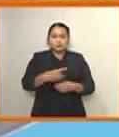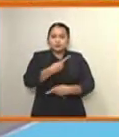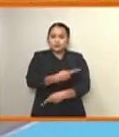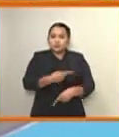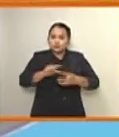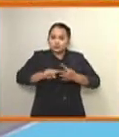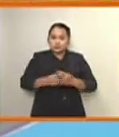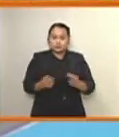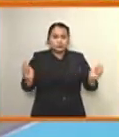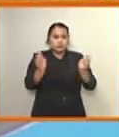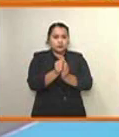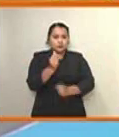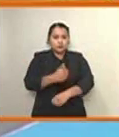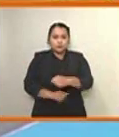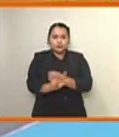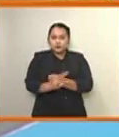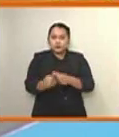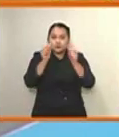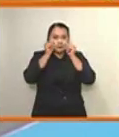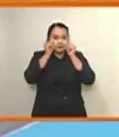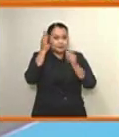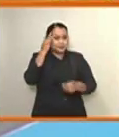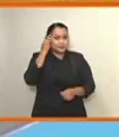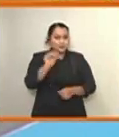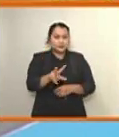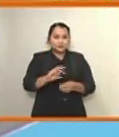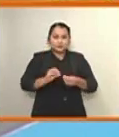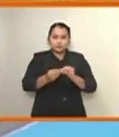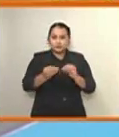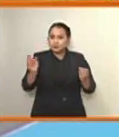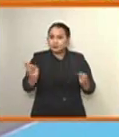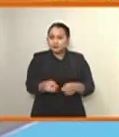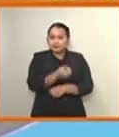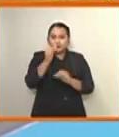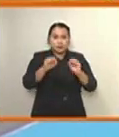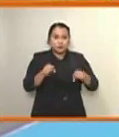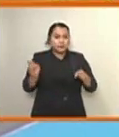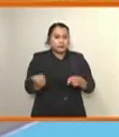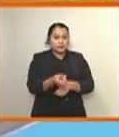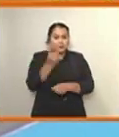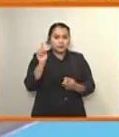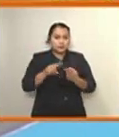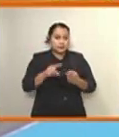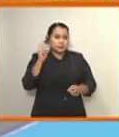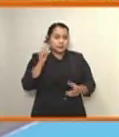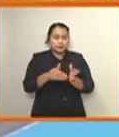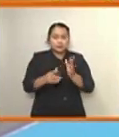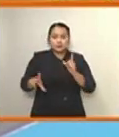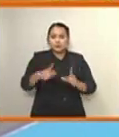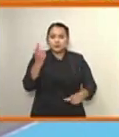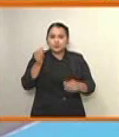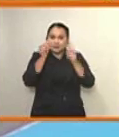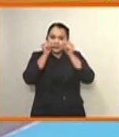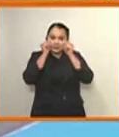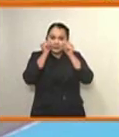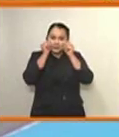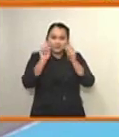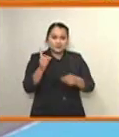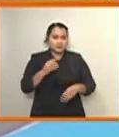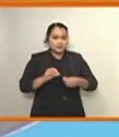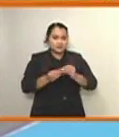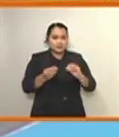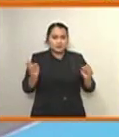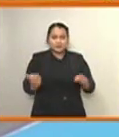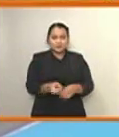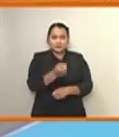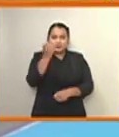3. Atentos porque conoceremos los tres números ganadores que tendrán que ganar hasta 100.000 empiras. Atentos, primer número ganador